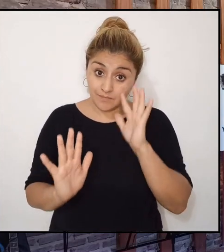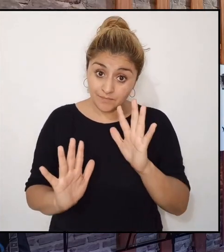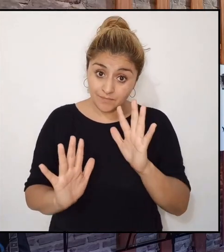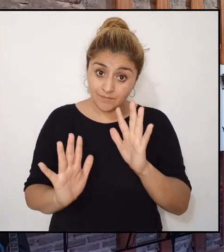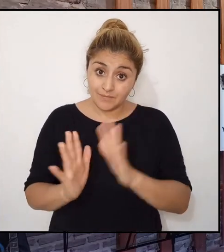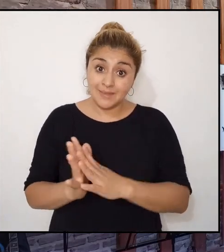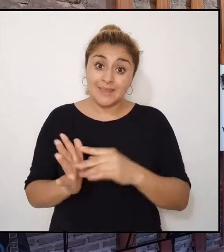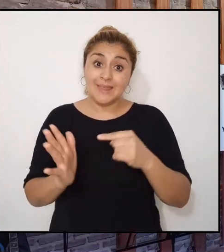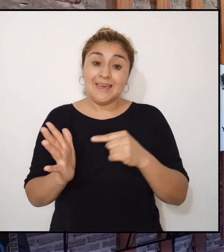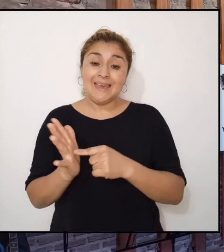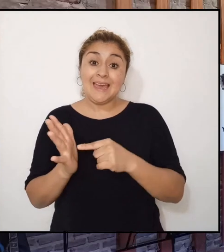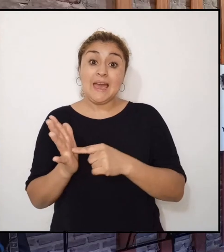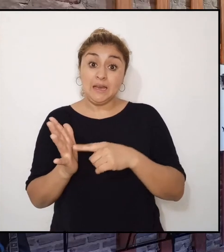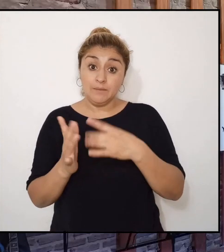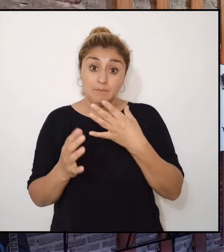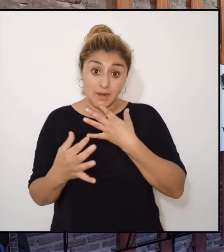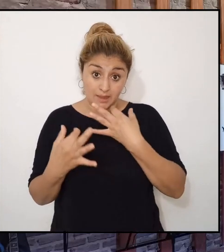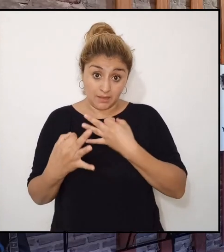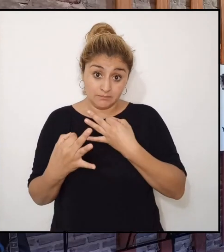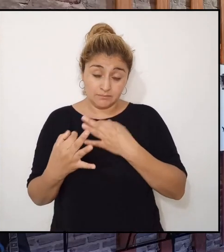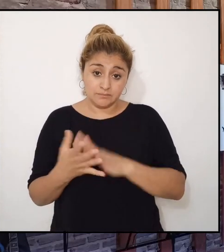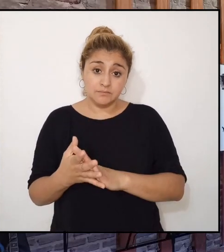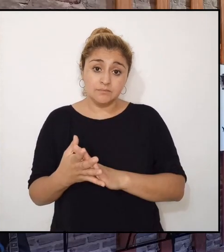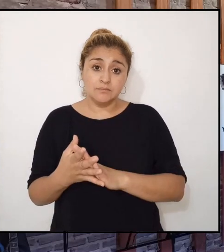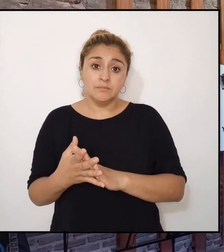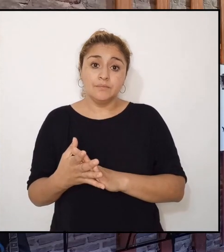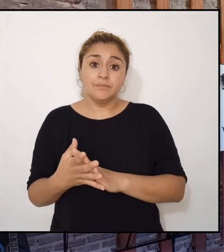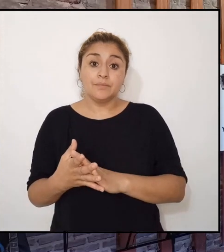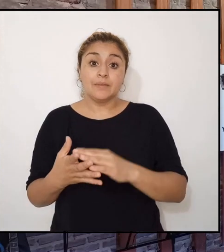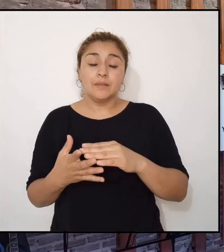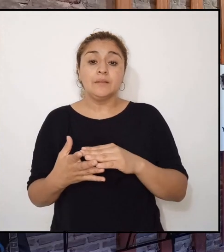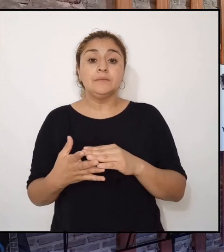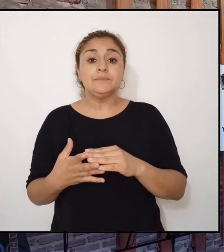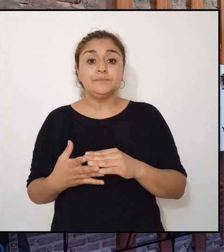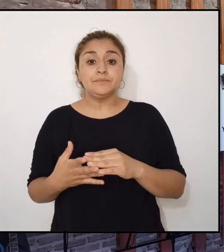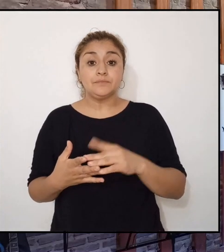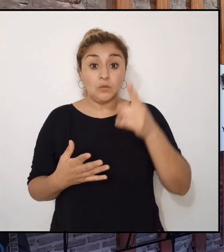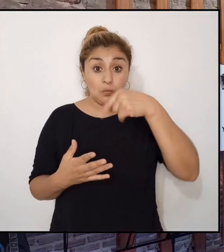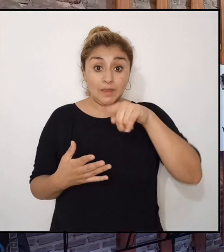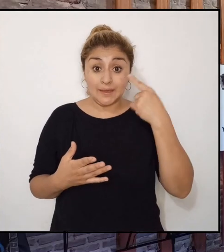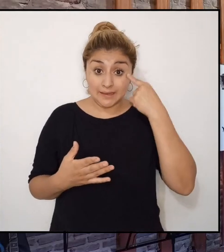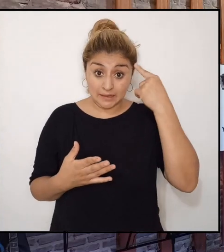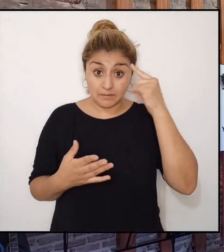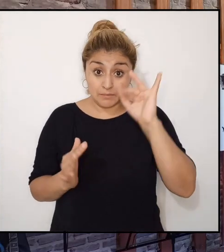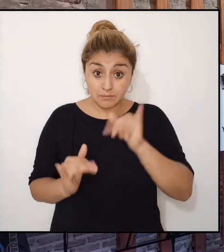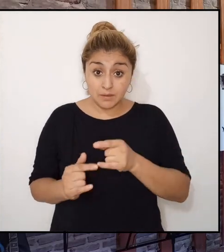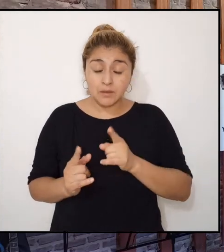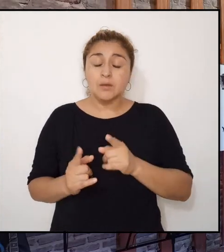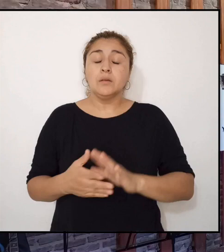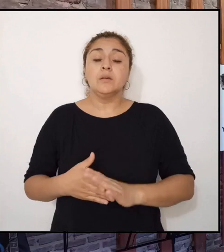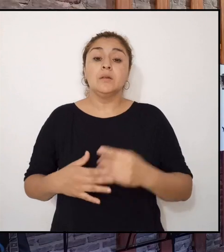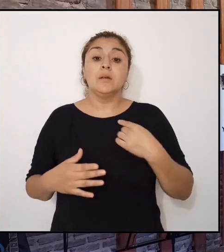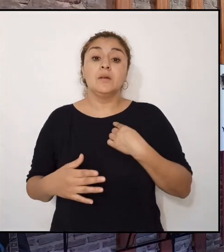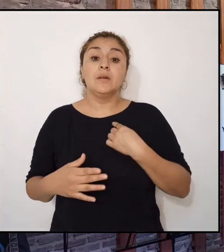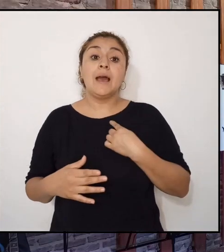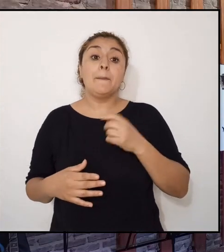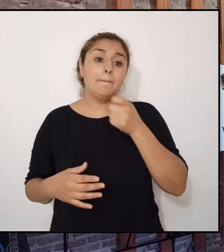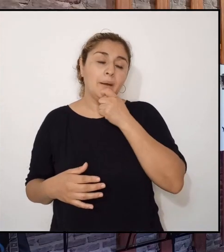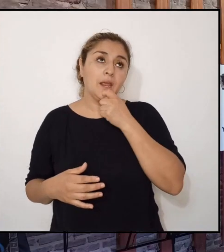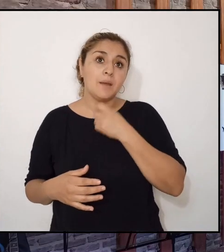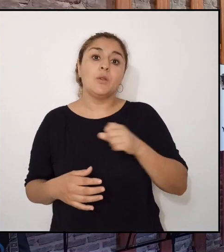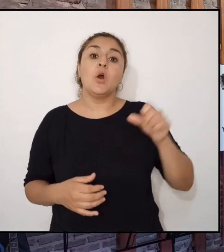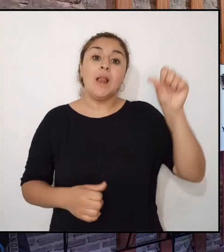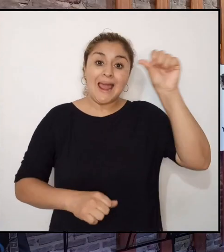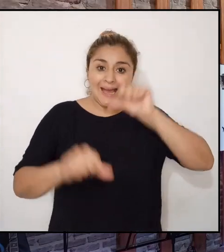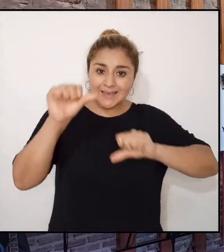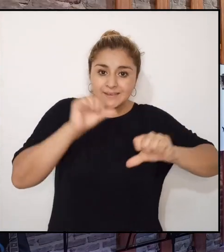es verdad. Amén. ¿Qué otra cosa en las ciencias? Bueno, las ciencias de la salud